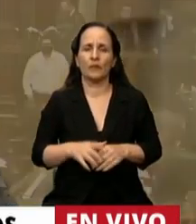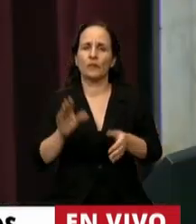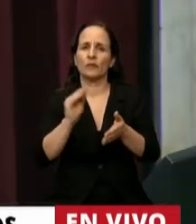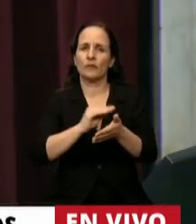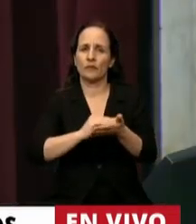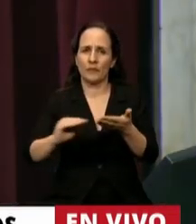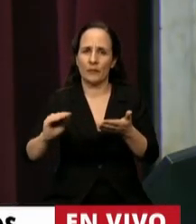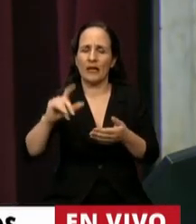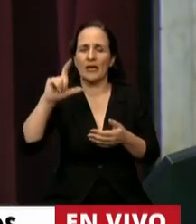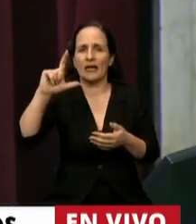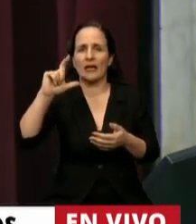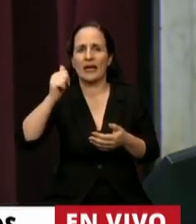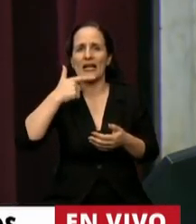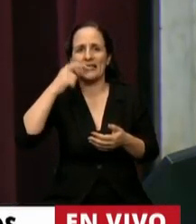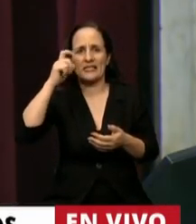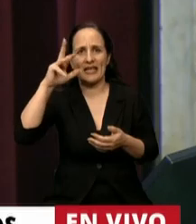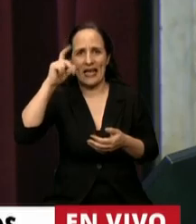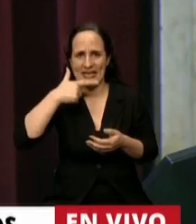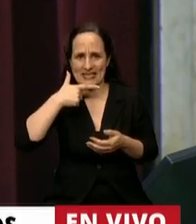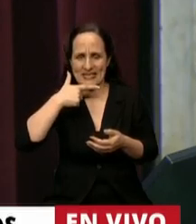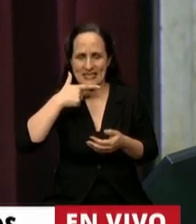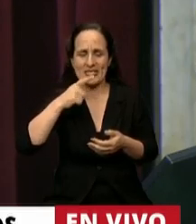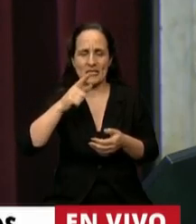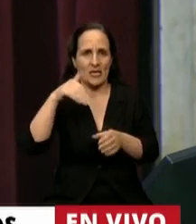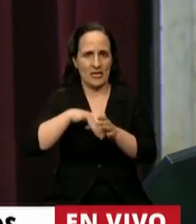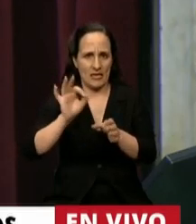Diputado Eduardo Cáceres, hacemos constar su abstención.